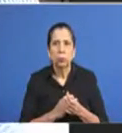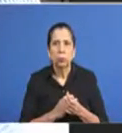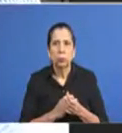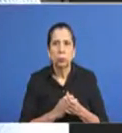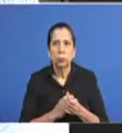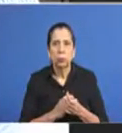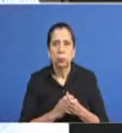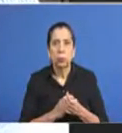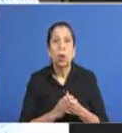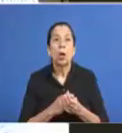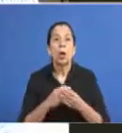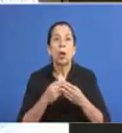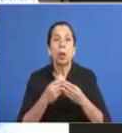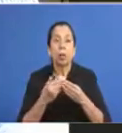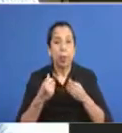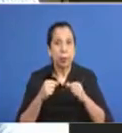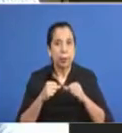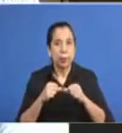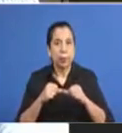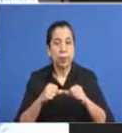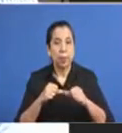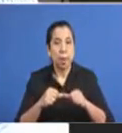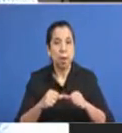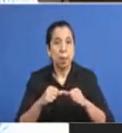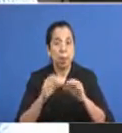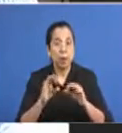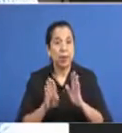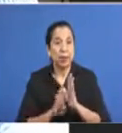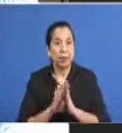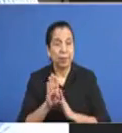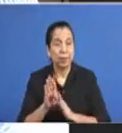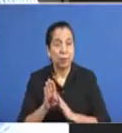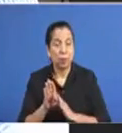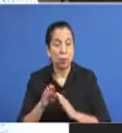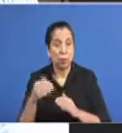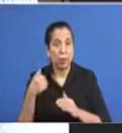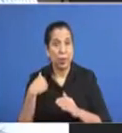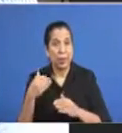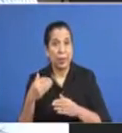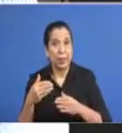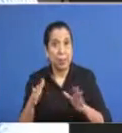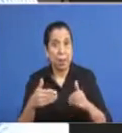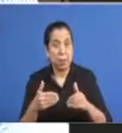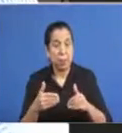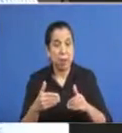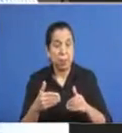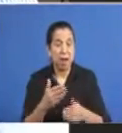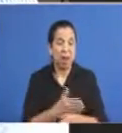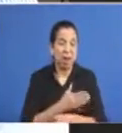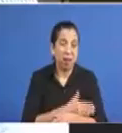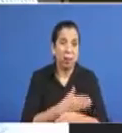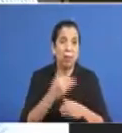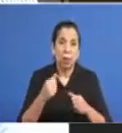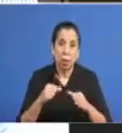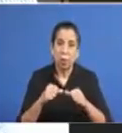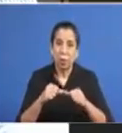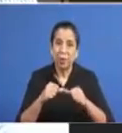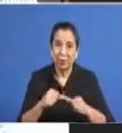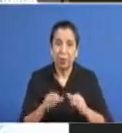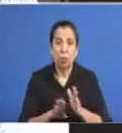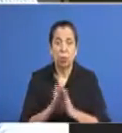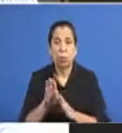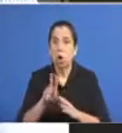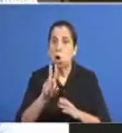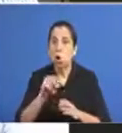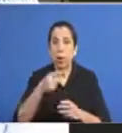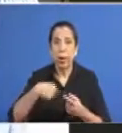vaya hacia grande, ese desarrollo que tenía este país antes, tenemos que poner de nuestra parte. Si no, nos vamos a estancar. No queremos un